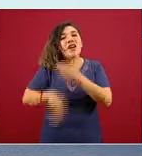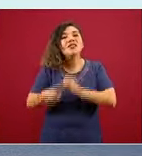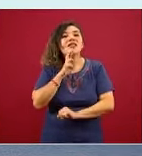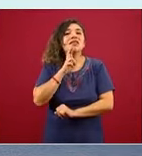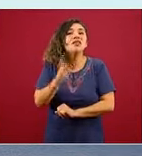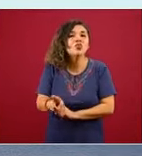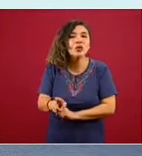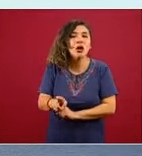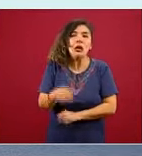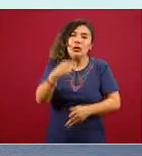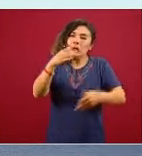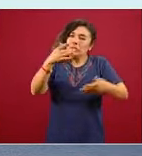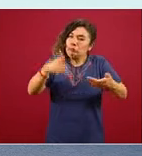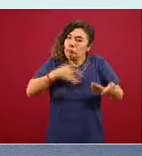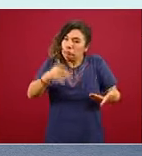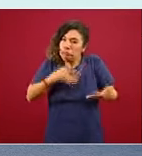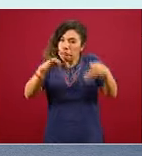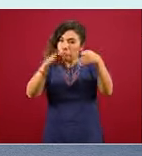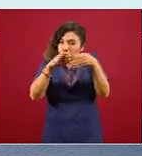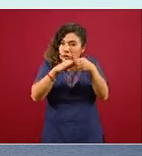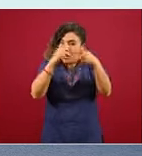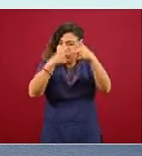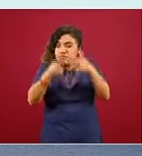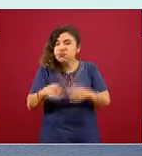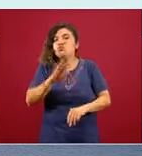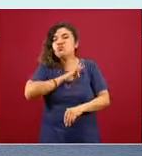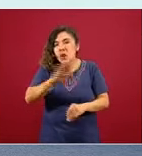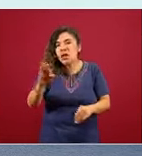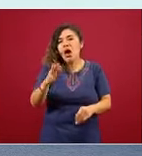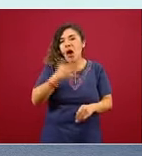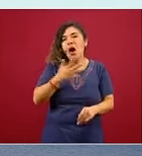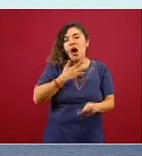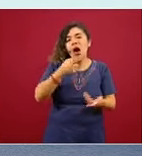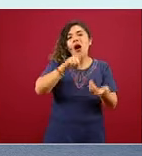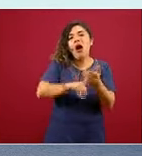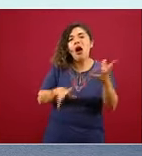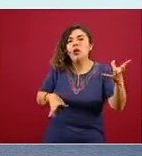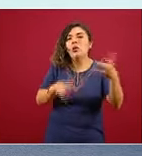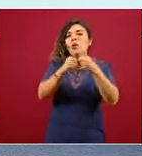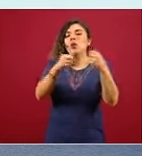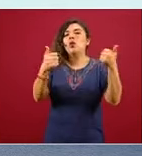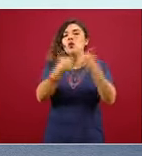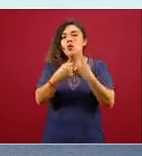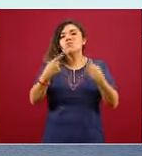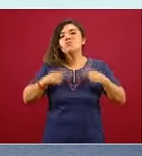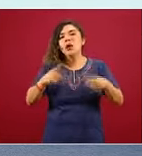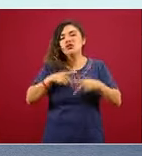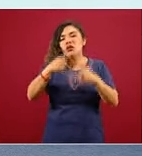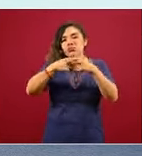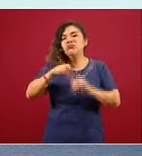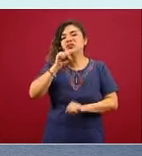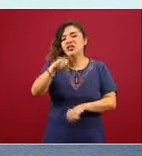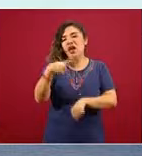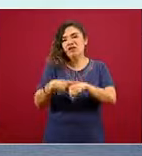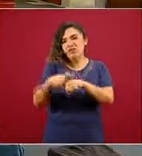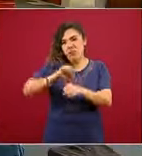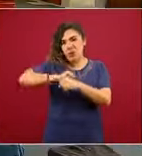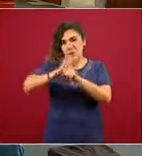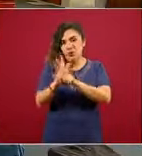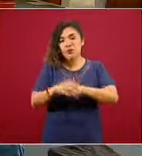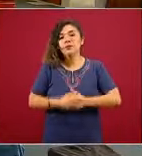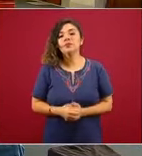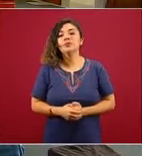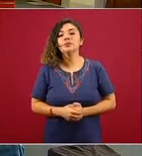que por porcentaje de positividad semanal ya las estamos sumando a la estadística que estamos